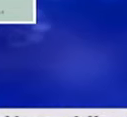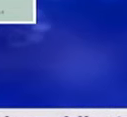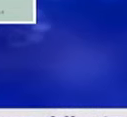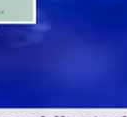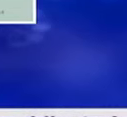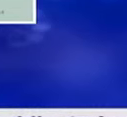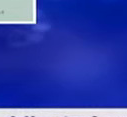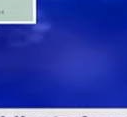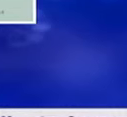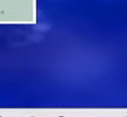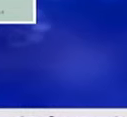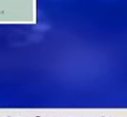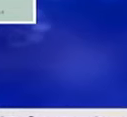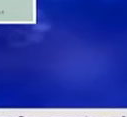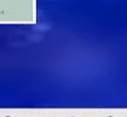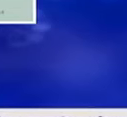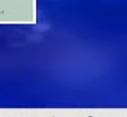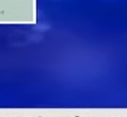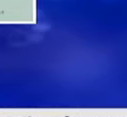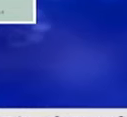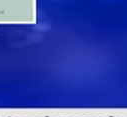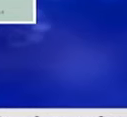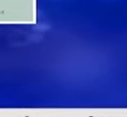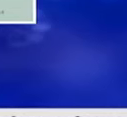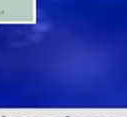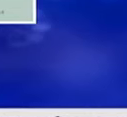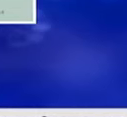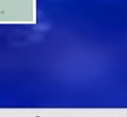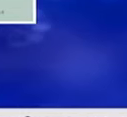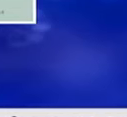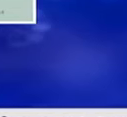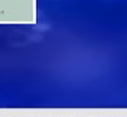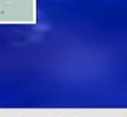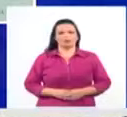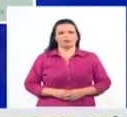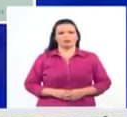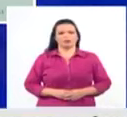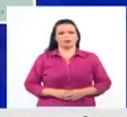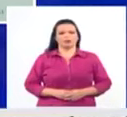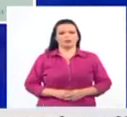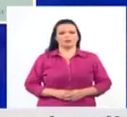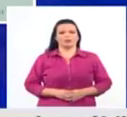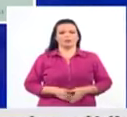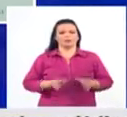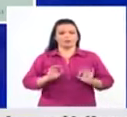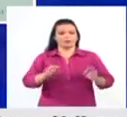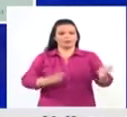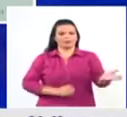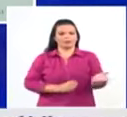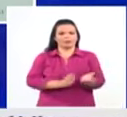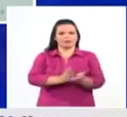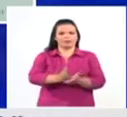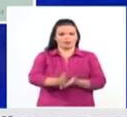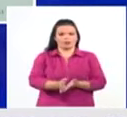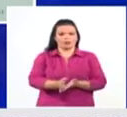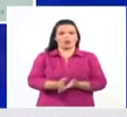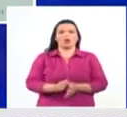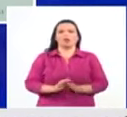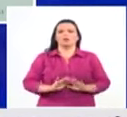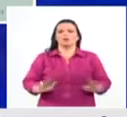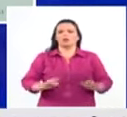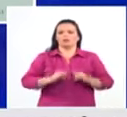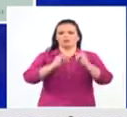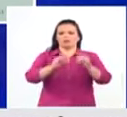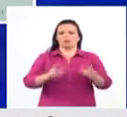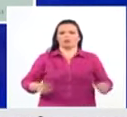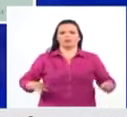Luis 27 casos positivos. Avanzamos y vamos cerrando. Guantánamo,